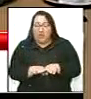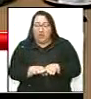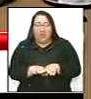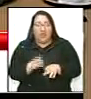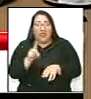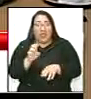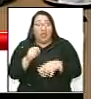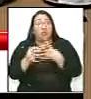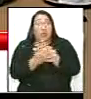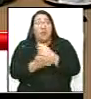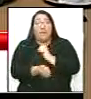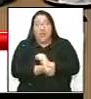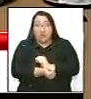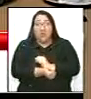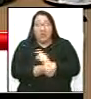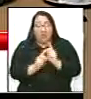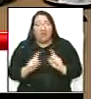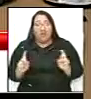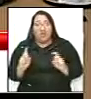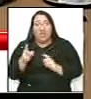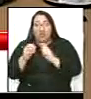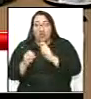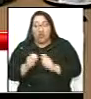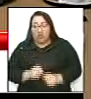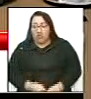hago esta observación.